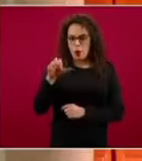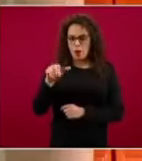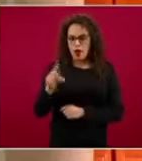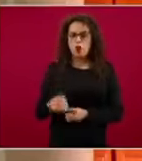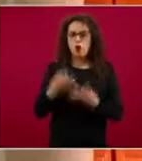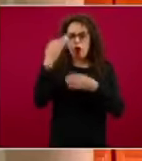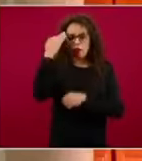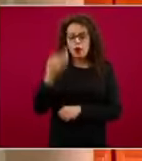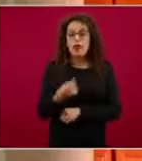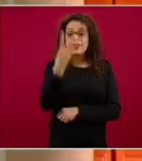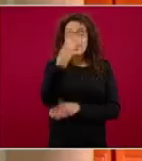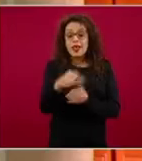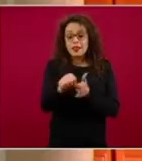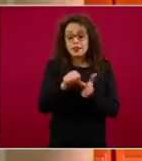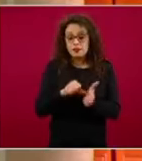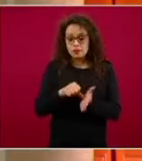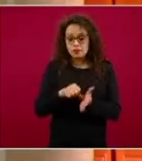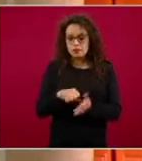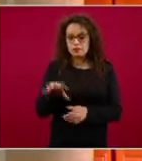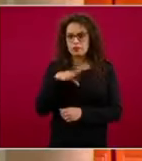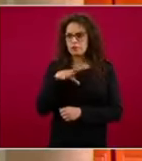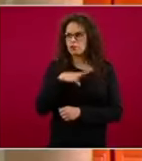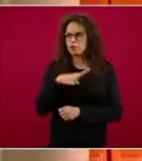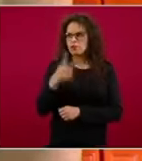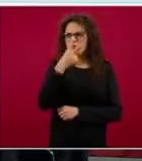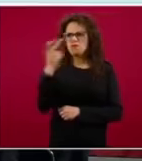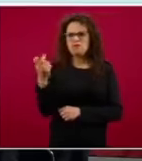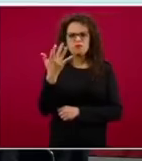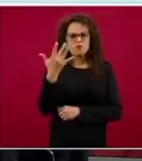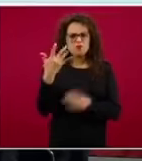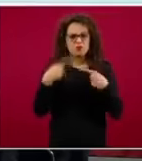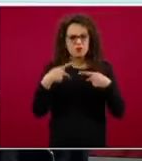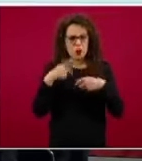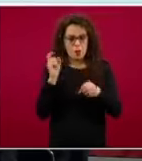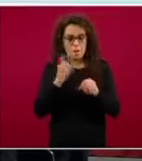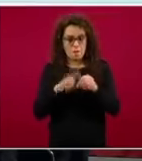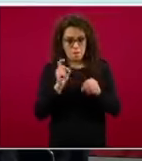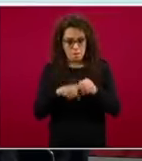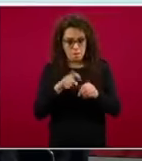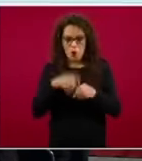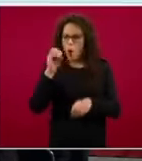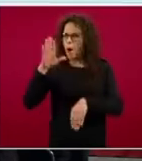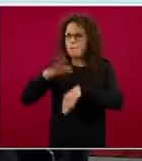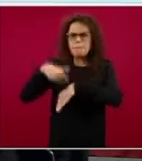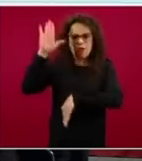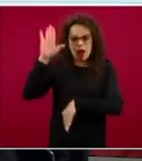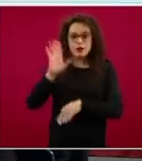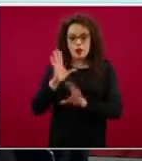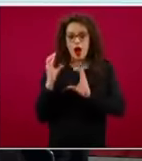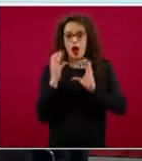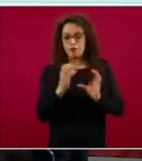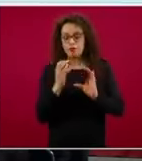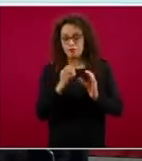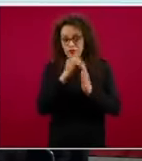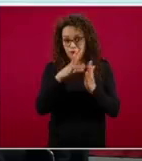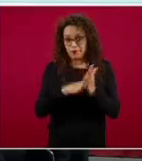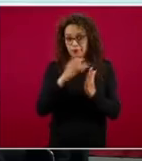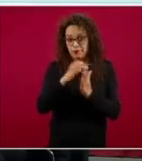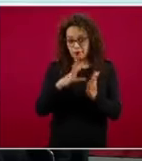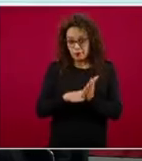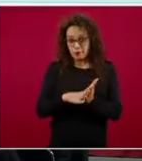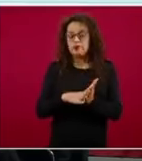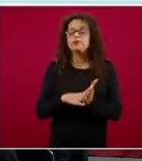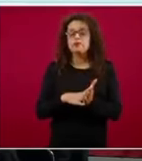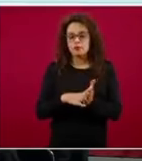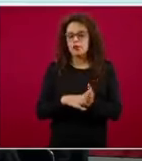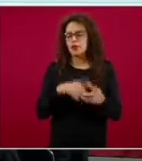más de 250 casi personas ya inscritas, y es un diplomado presencial, virtual, mixto,